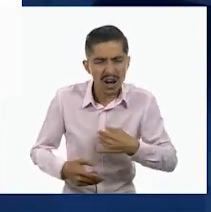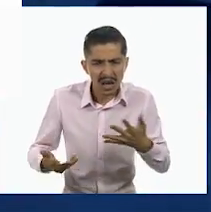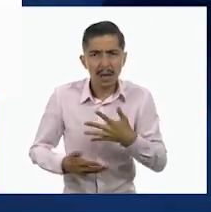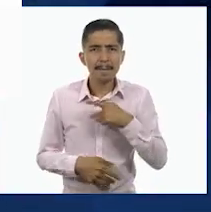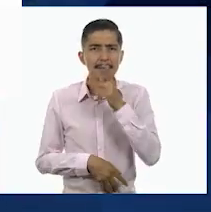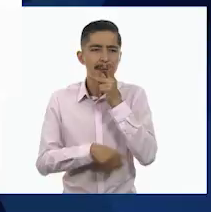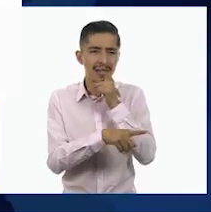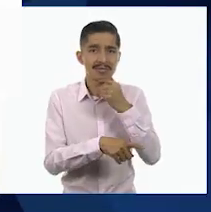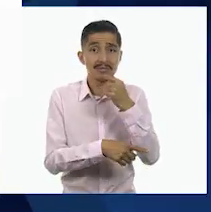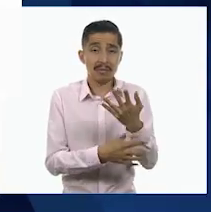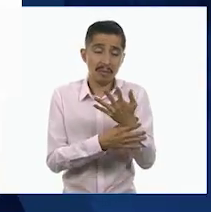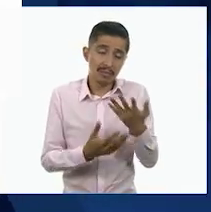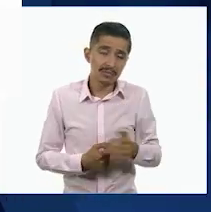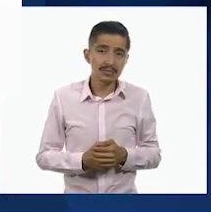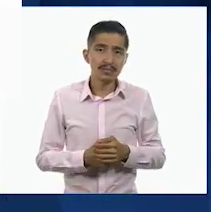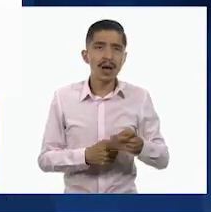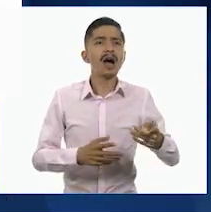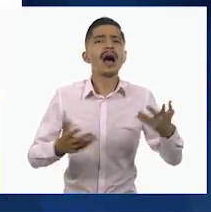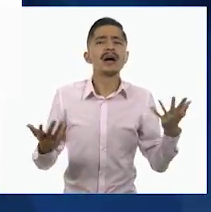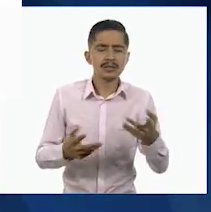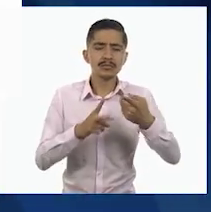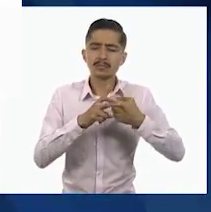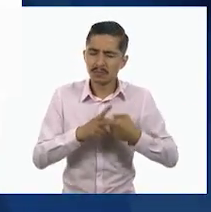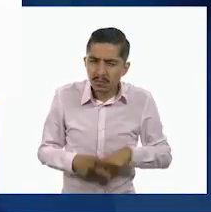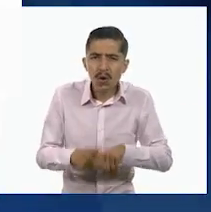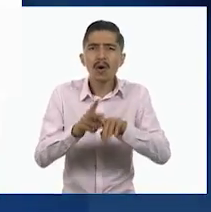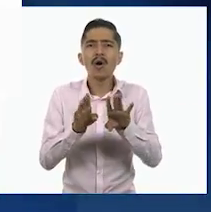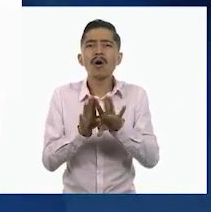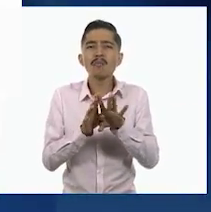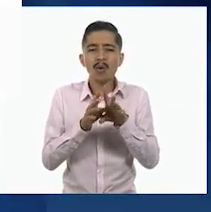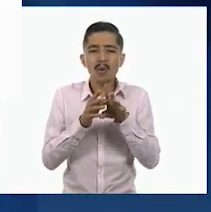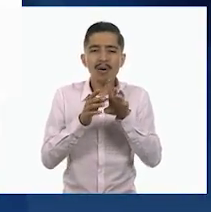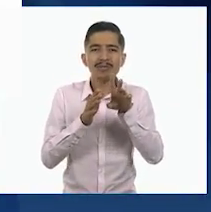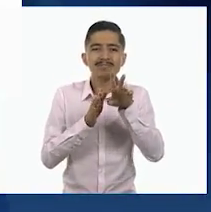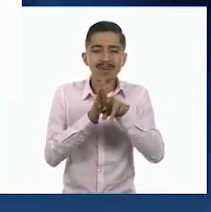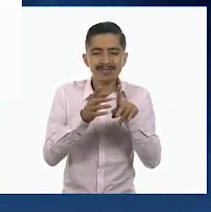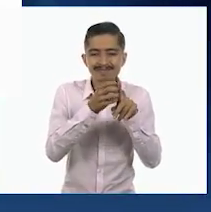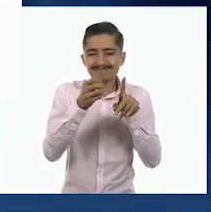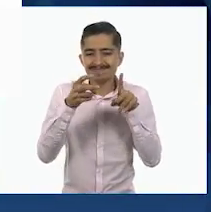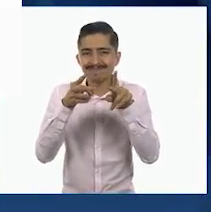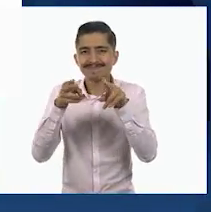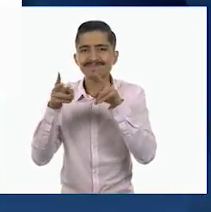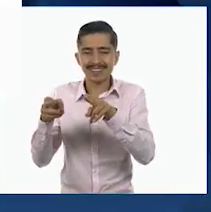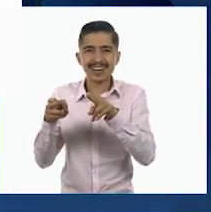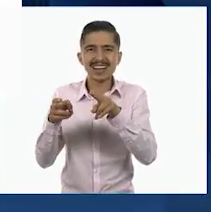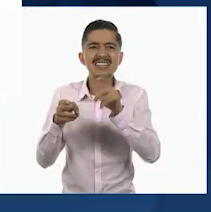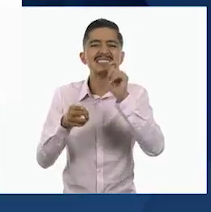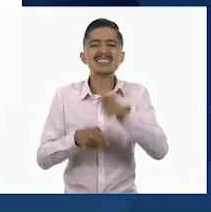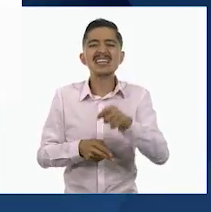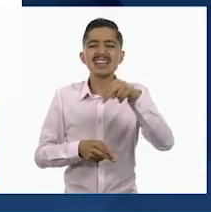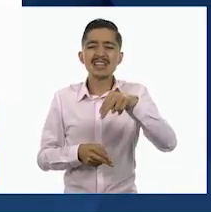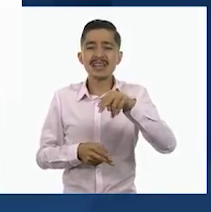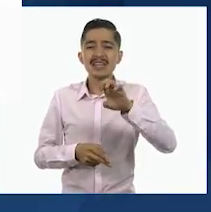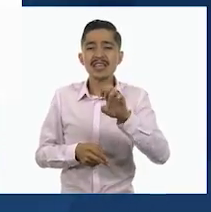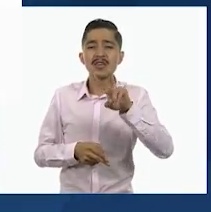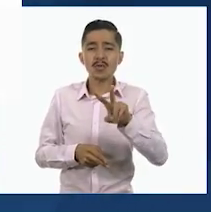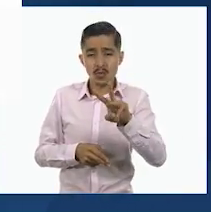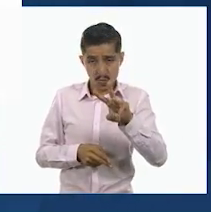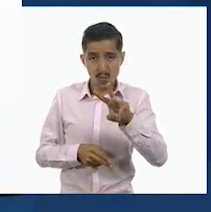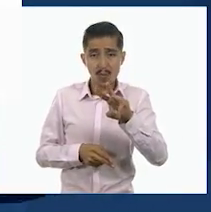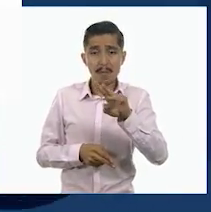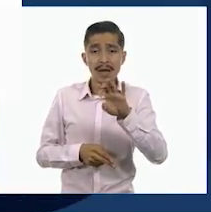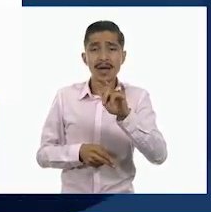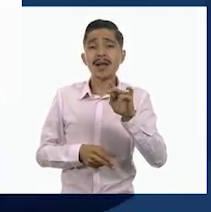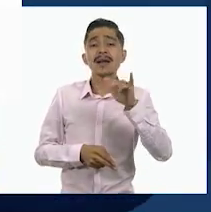padre. Y lo intentó, y empezó la novela que te conté camino de la Newberry Library. No duró mucho aquel